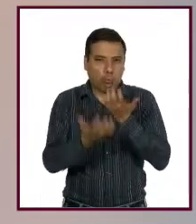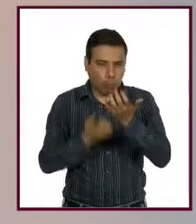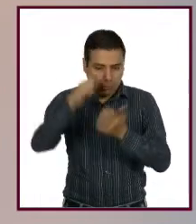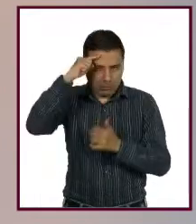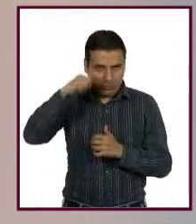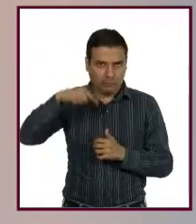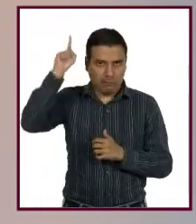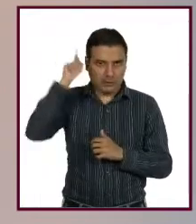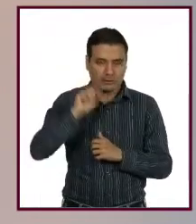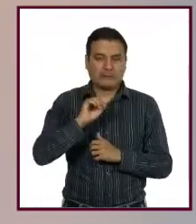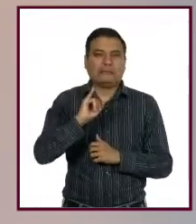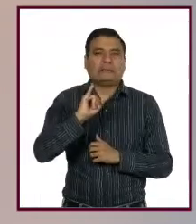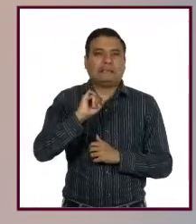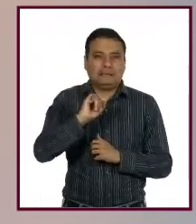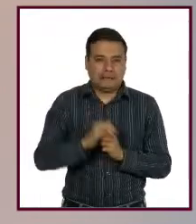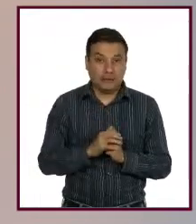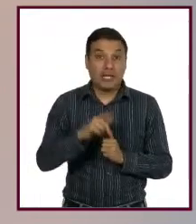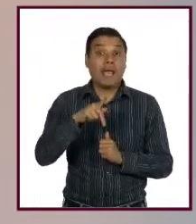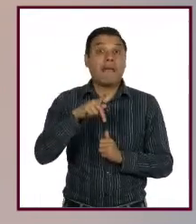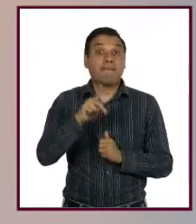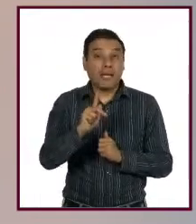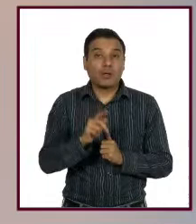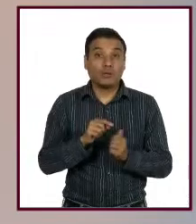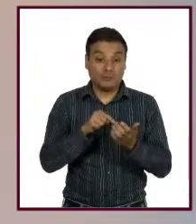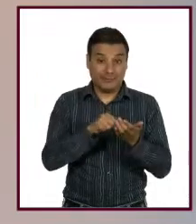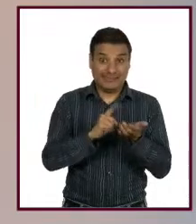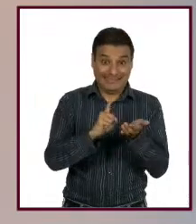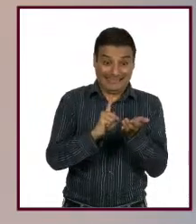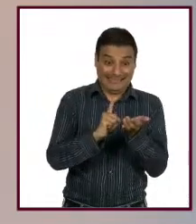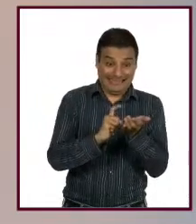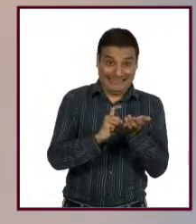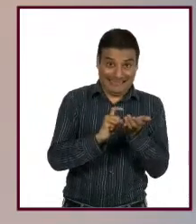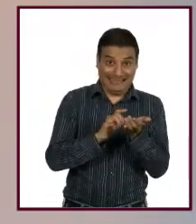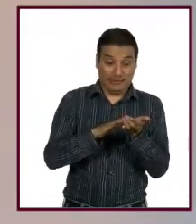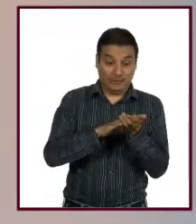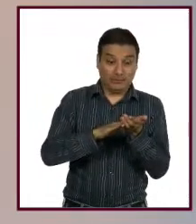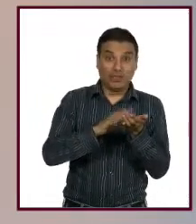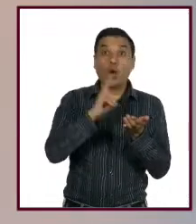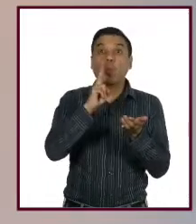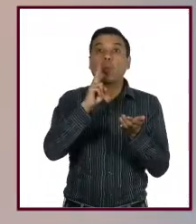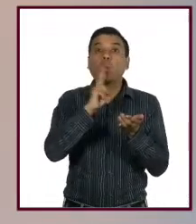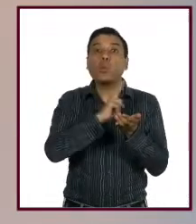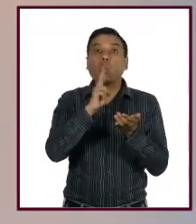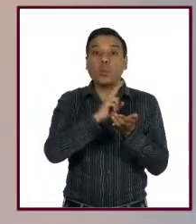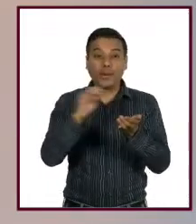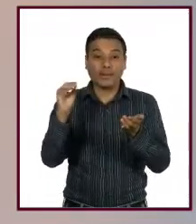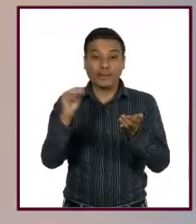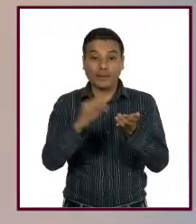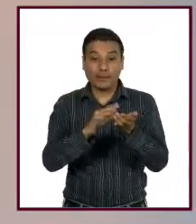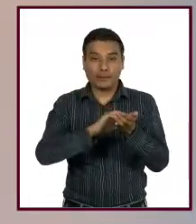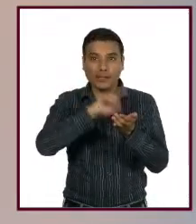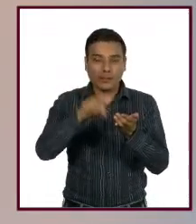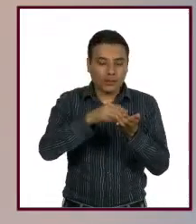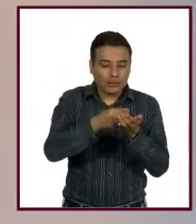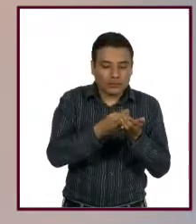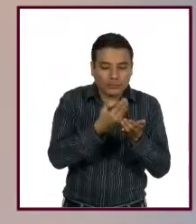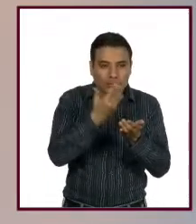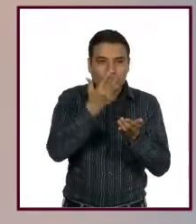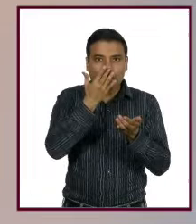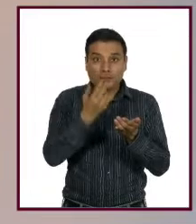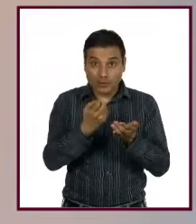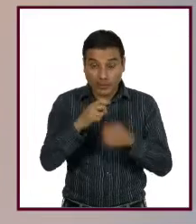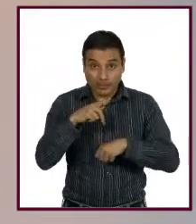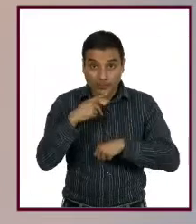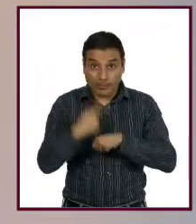generalmente el contacto con el aire no produce una sustancia que su inhalación me genere un efecto